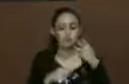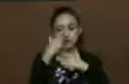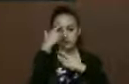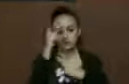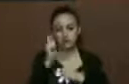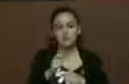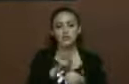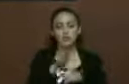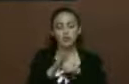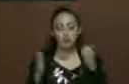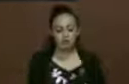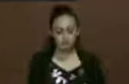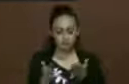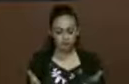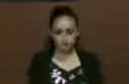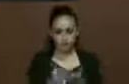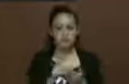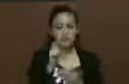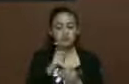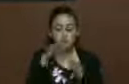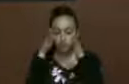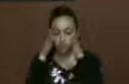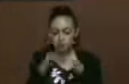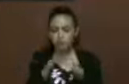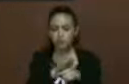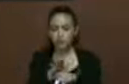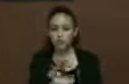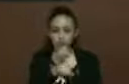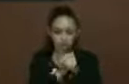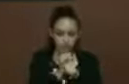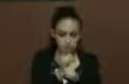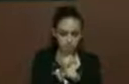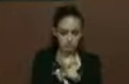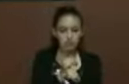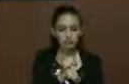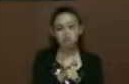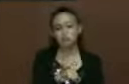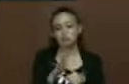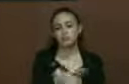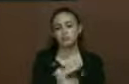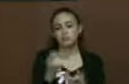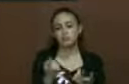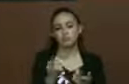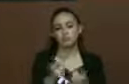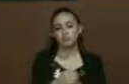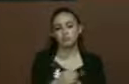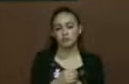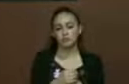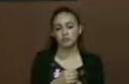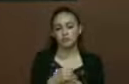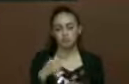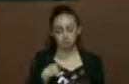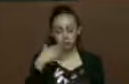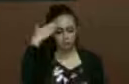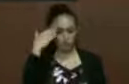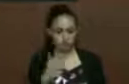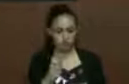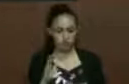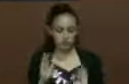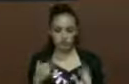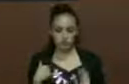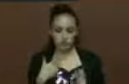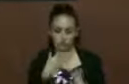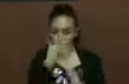la motivación y qué ruta pueden seguir, porque no son, hasta donde sé, y no soy